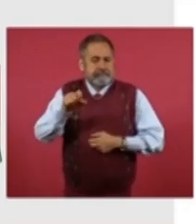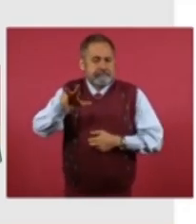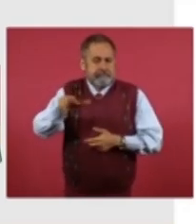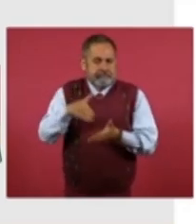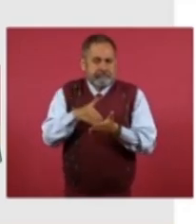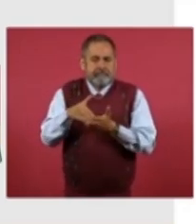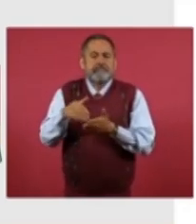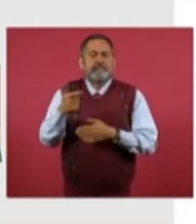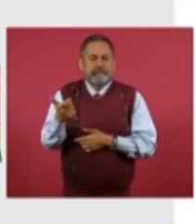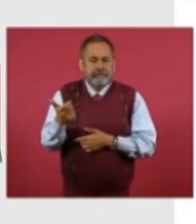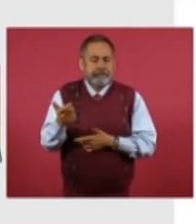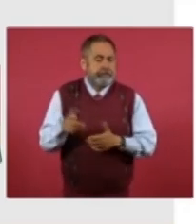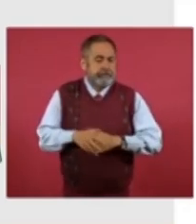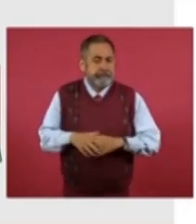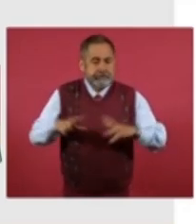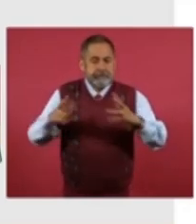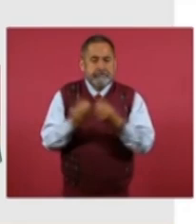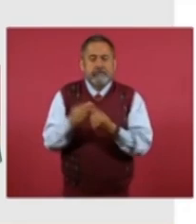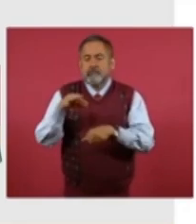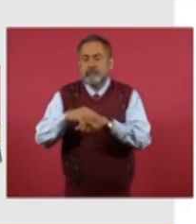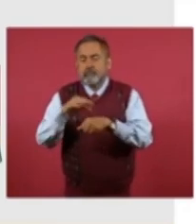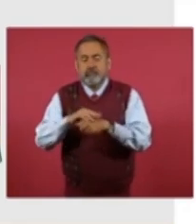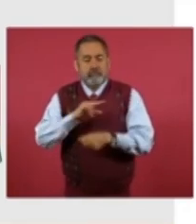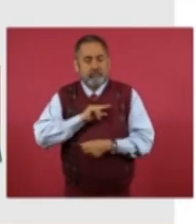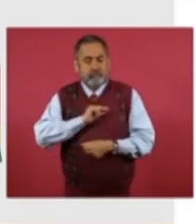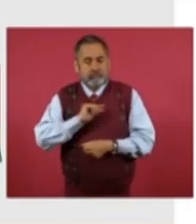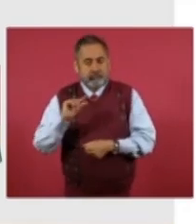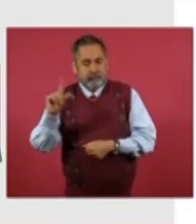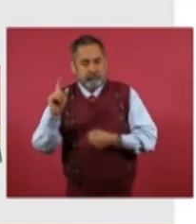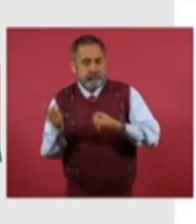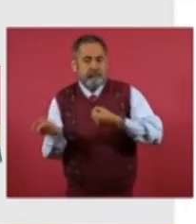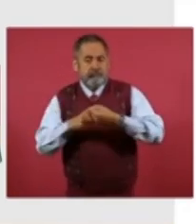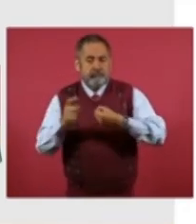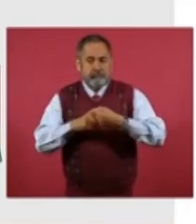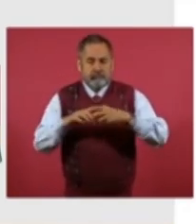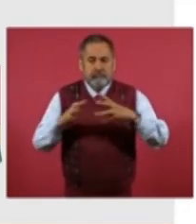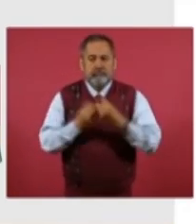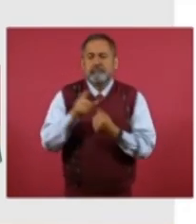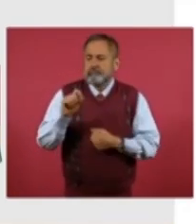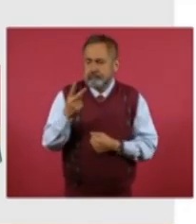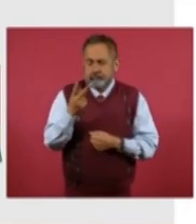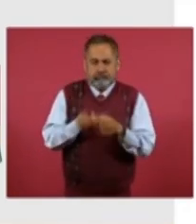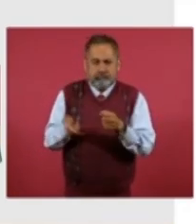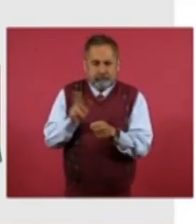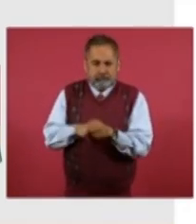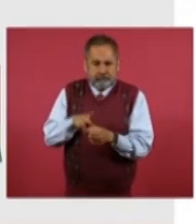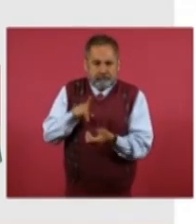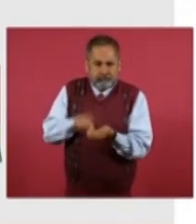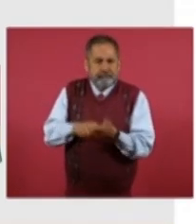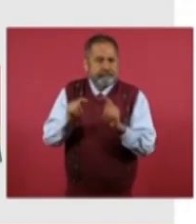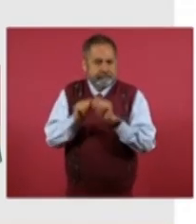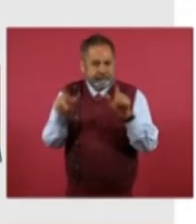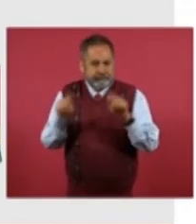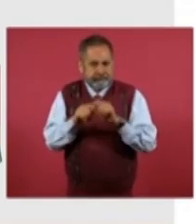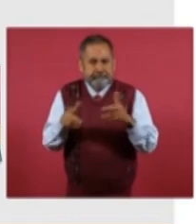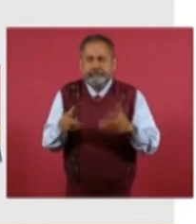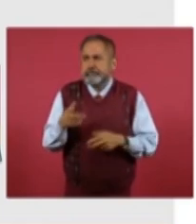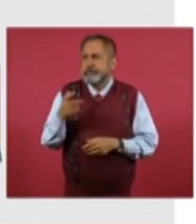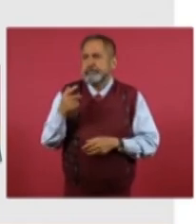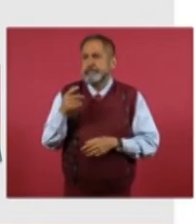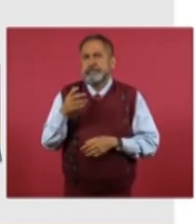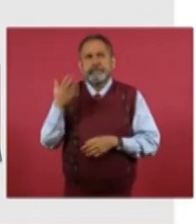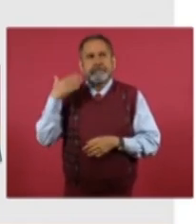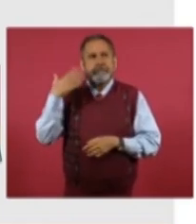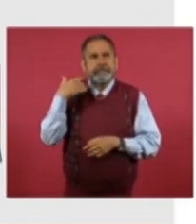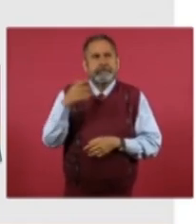pesos y de los médicos especialistas en los 22 hospitales de imgen estar en en tlascala en 2019 había